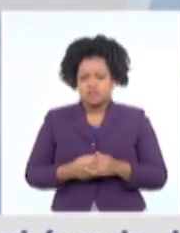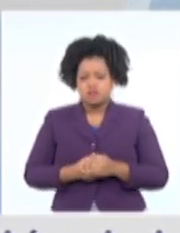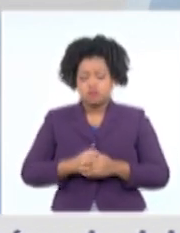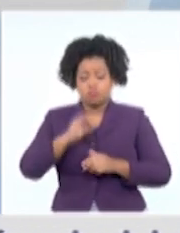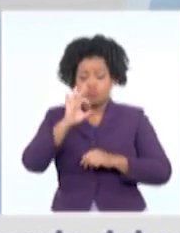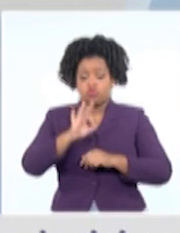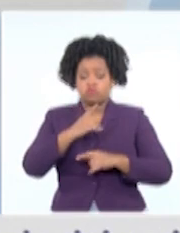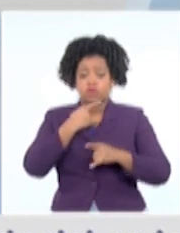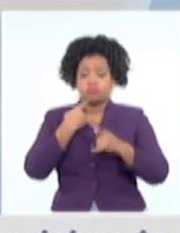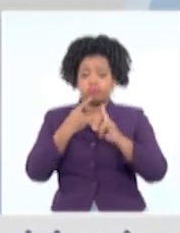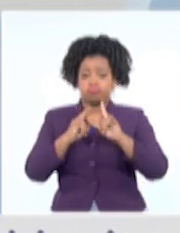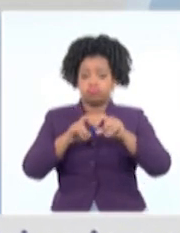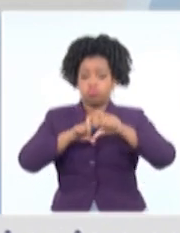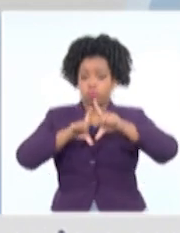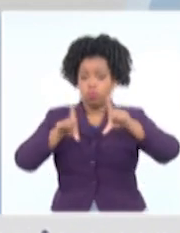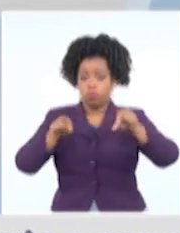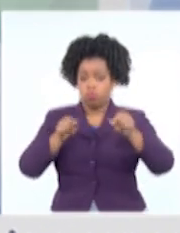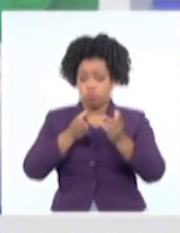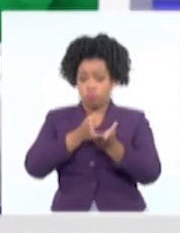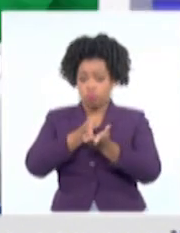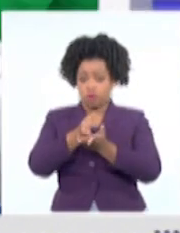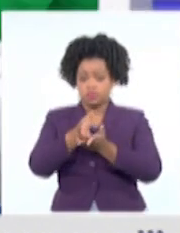Cuba se mantenga en un